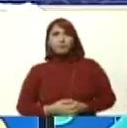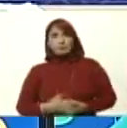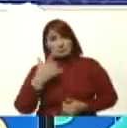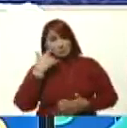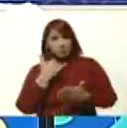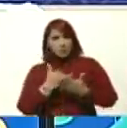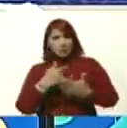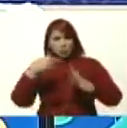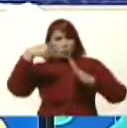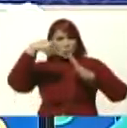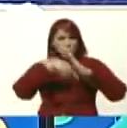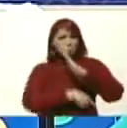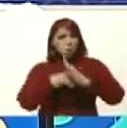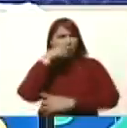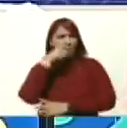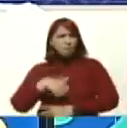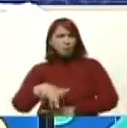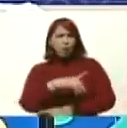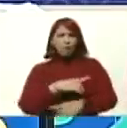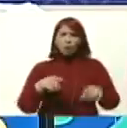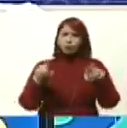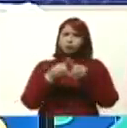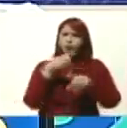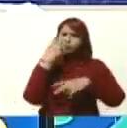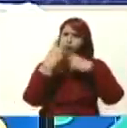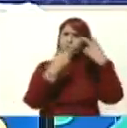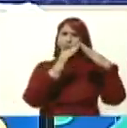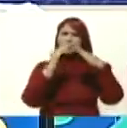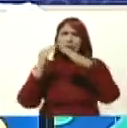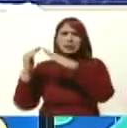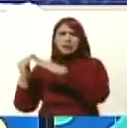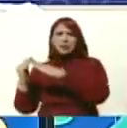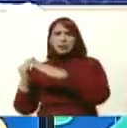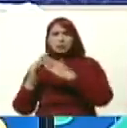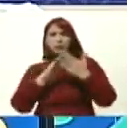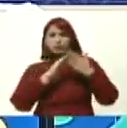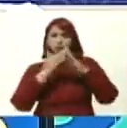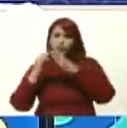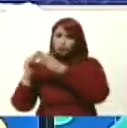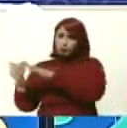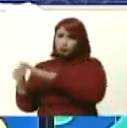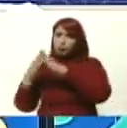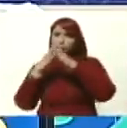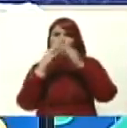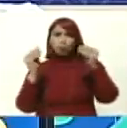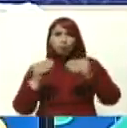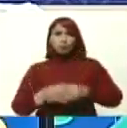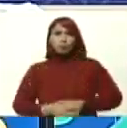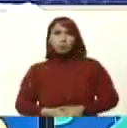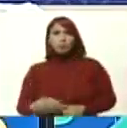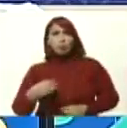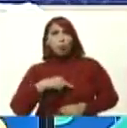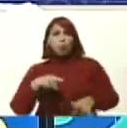la profundidad del pueblo, recorriendo casa por casa, comunidad por comunidad, porque nos las tomamos en serio,